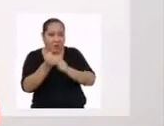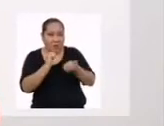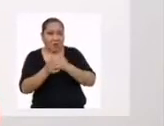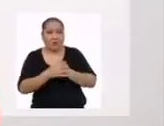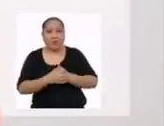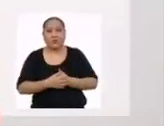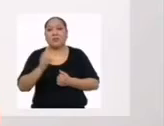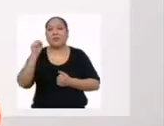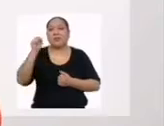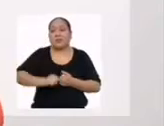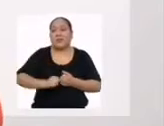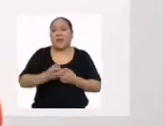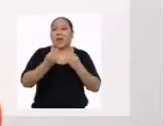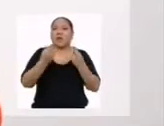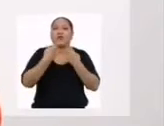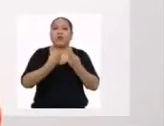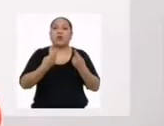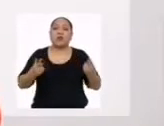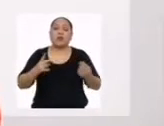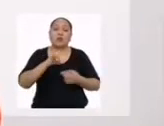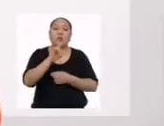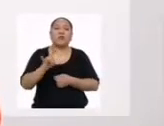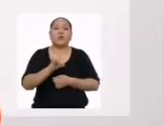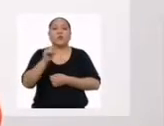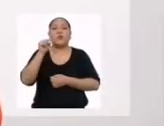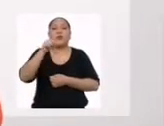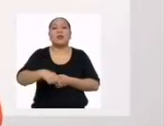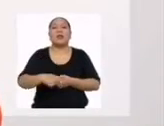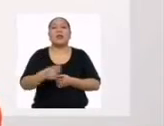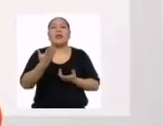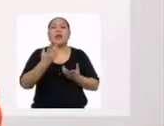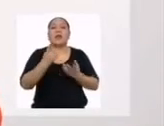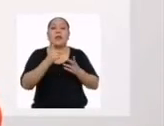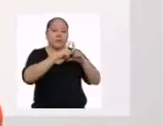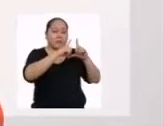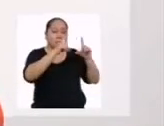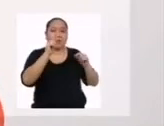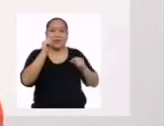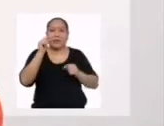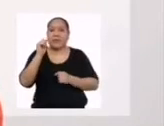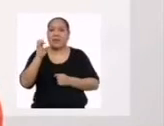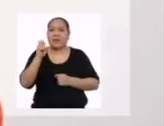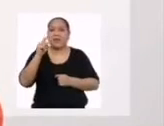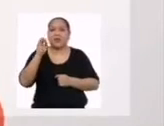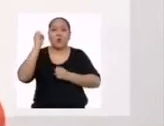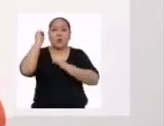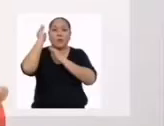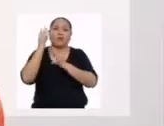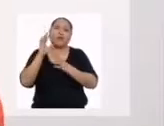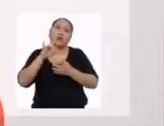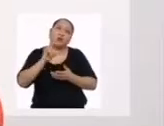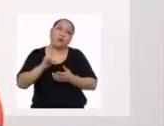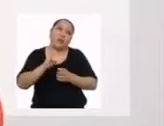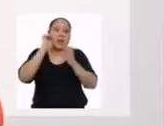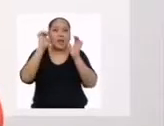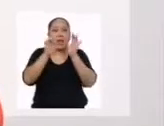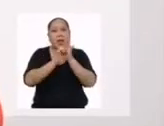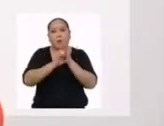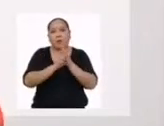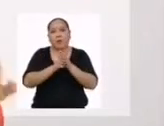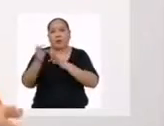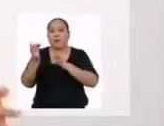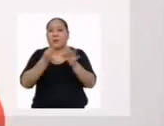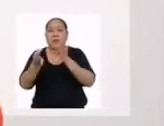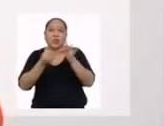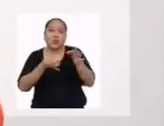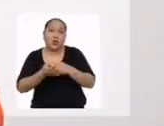hecho, hay muchos recursos que podemos utilizar en los párrafos de un texto expositivo. Puedes usar ejemplos, definiciones,